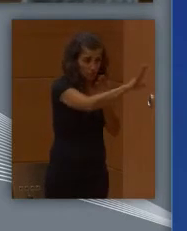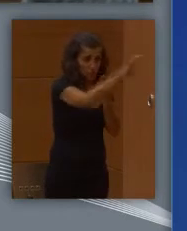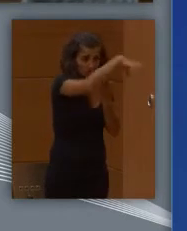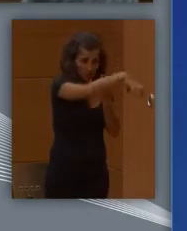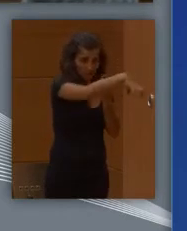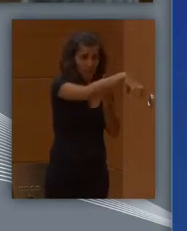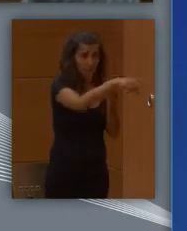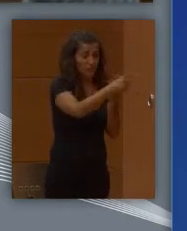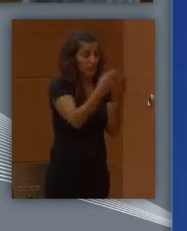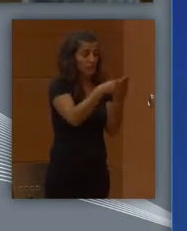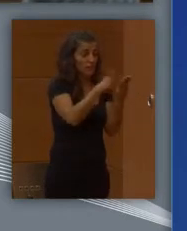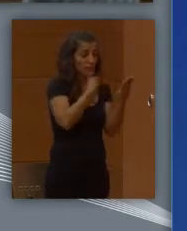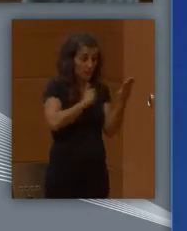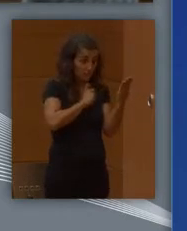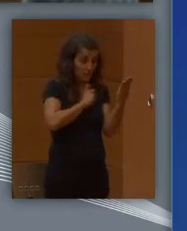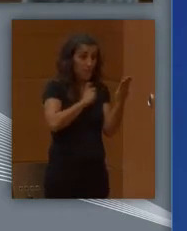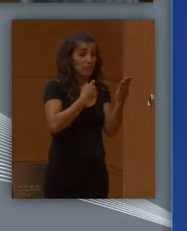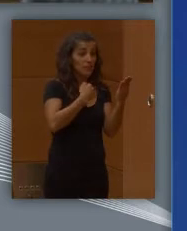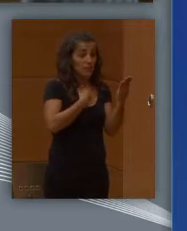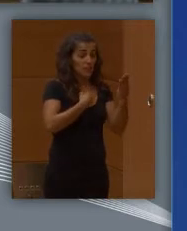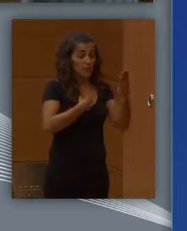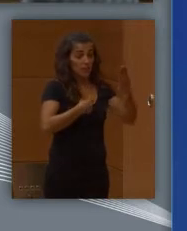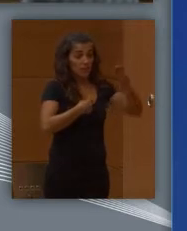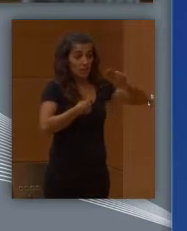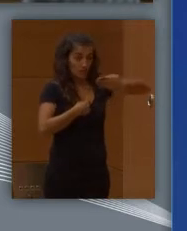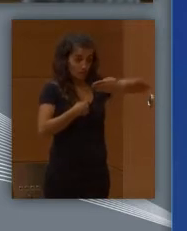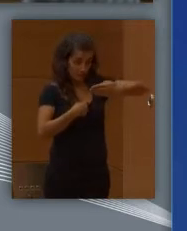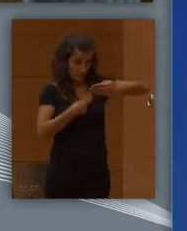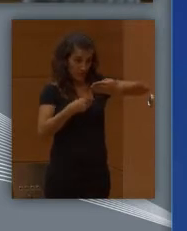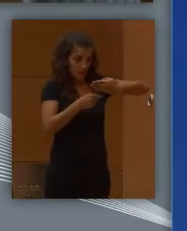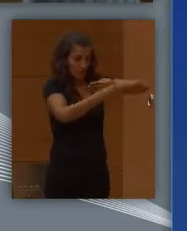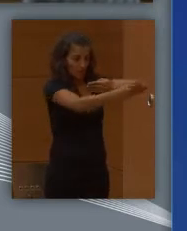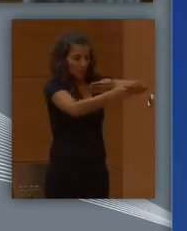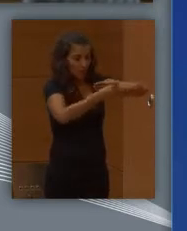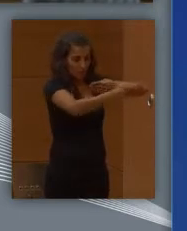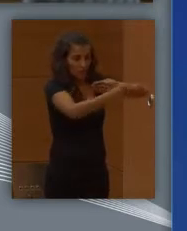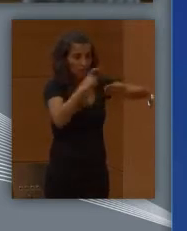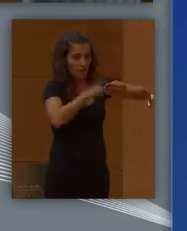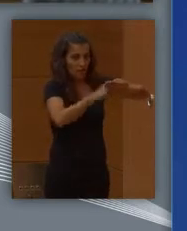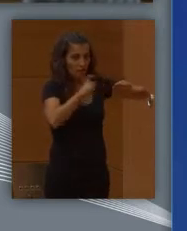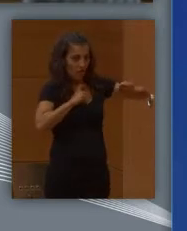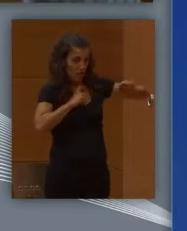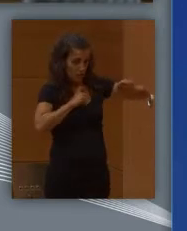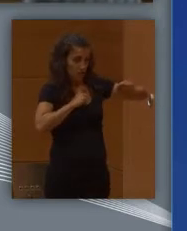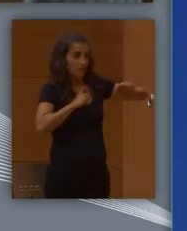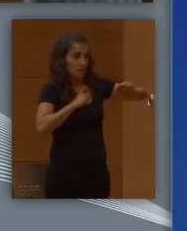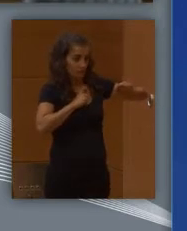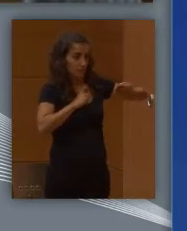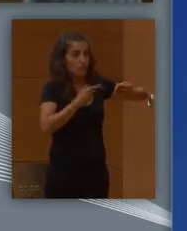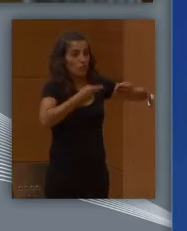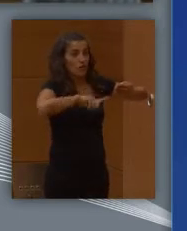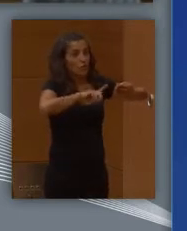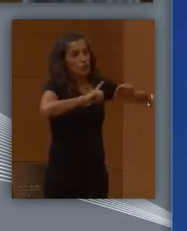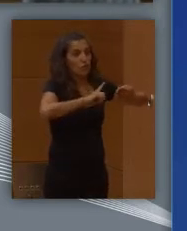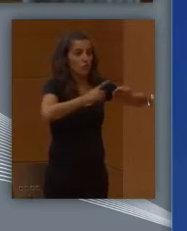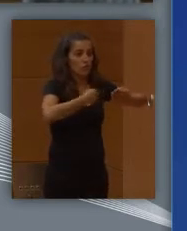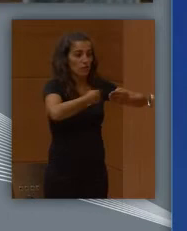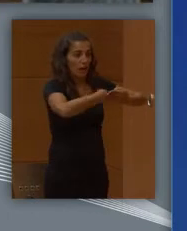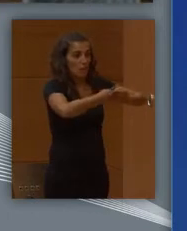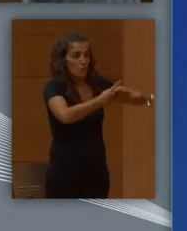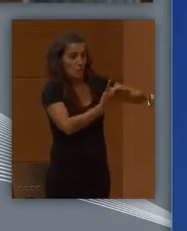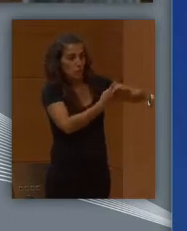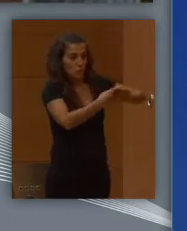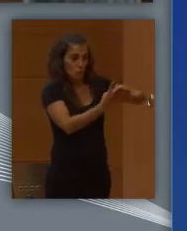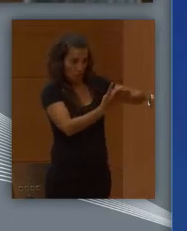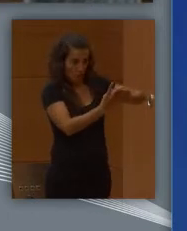marca, y al poner el teléfono en posición horizontal le dice a qué distancia está y le va guiando como si fuera una brújula hasta